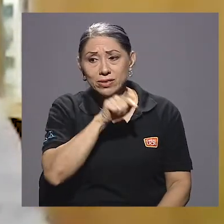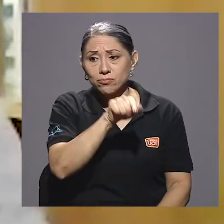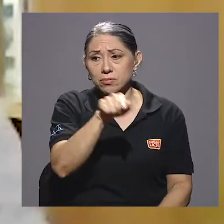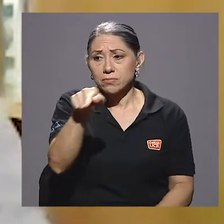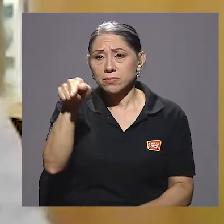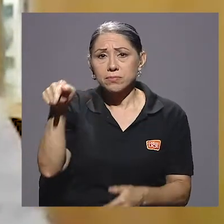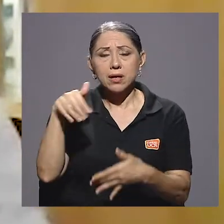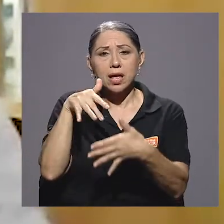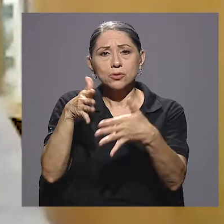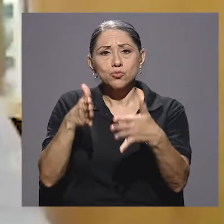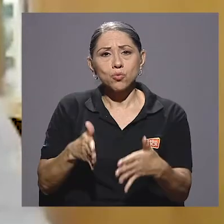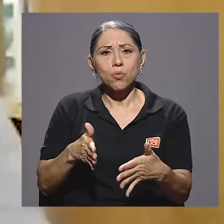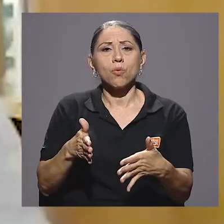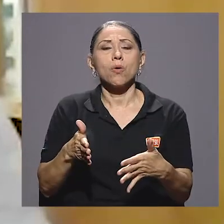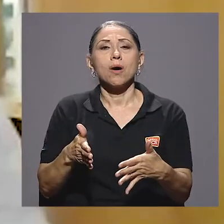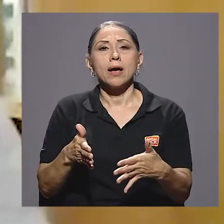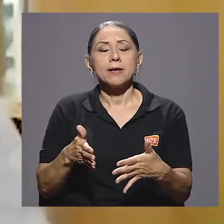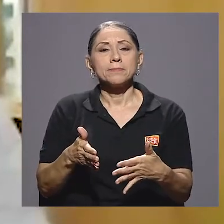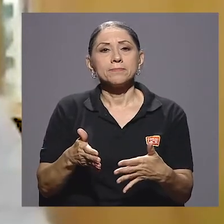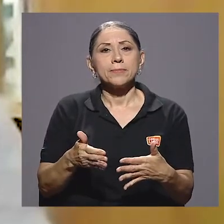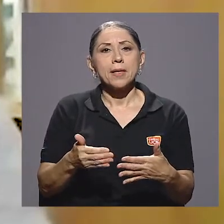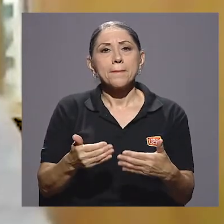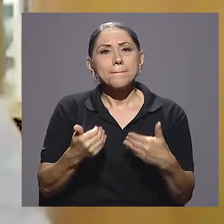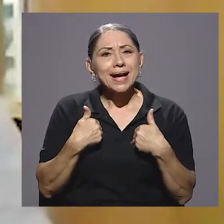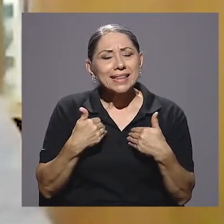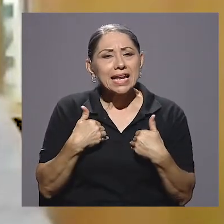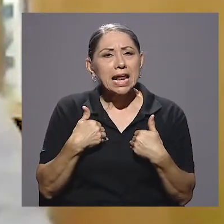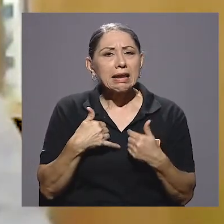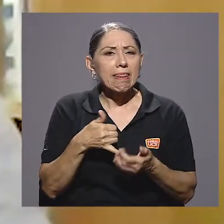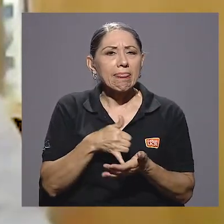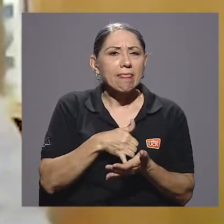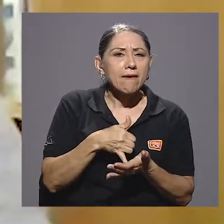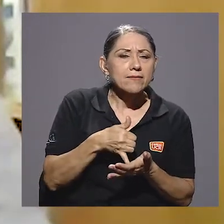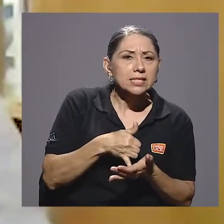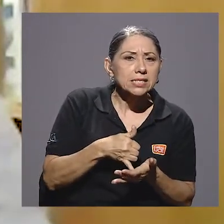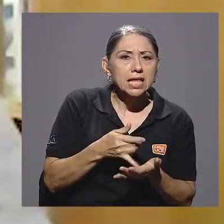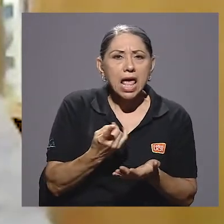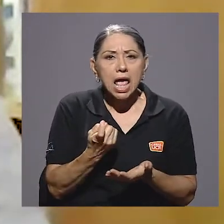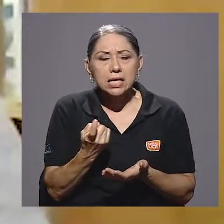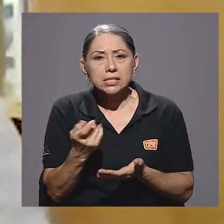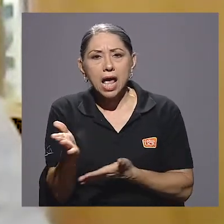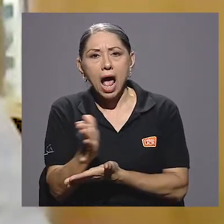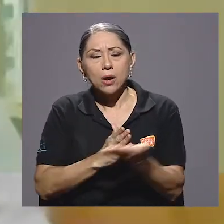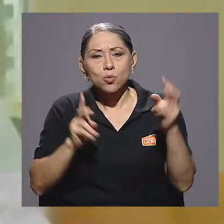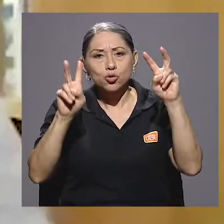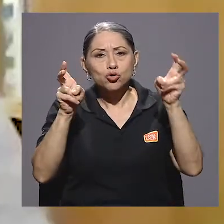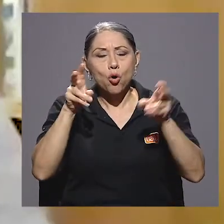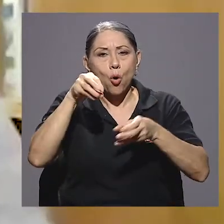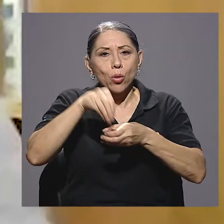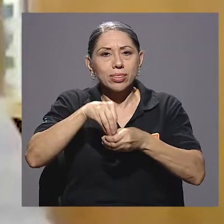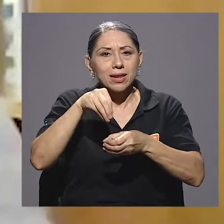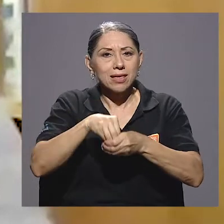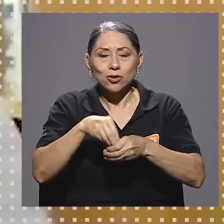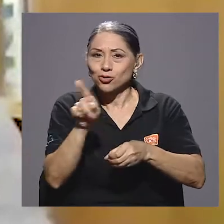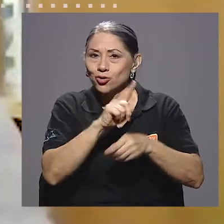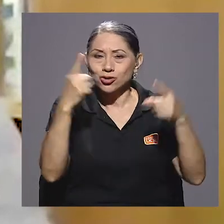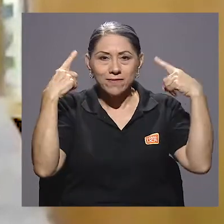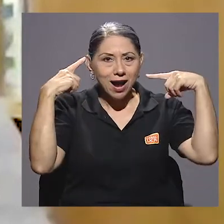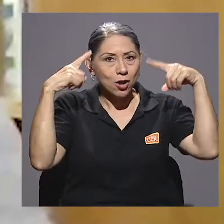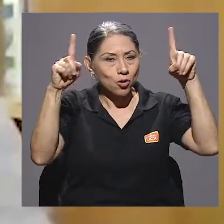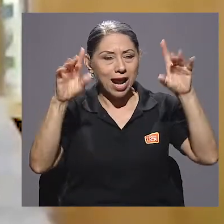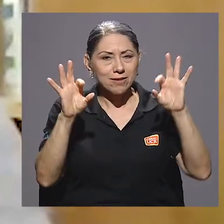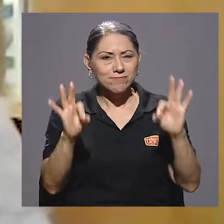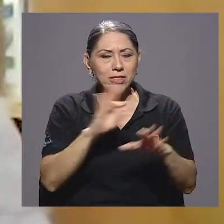una población estudiantil que va a tener deficiencia en algunos contenidos. No se van a